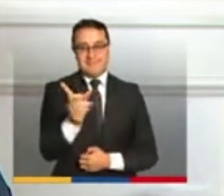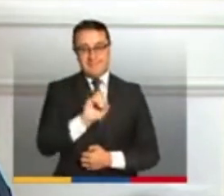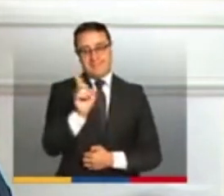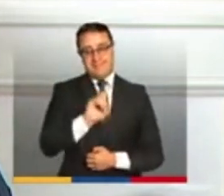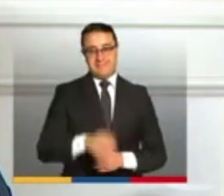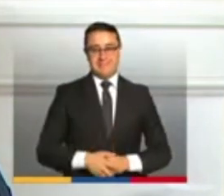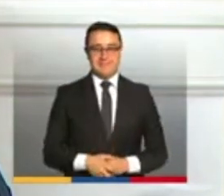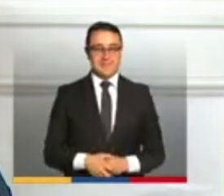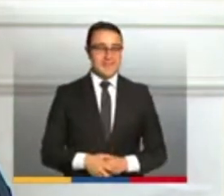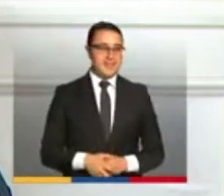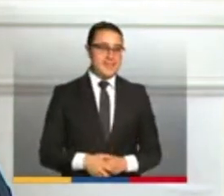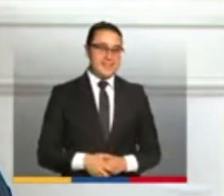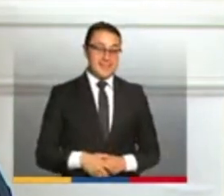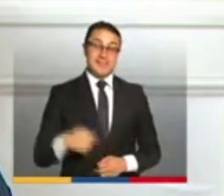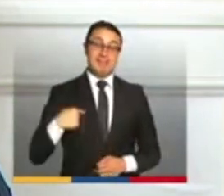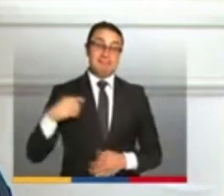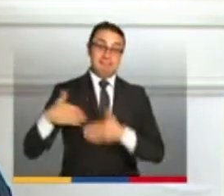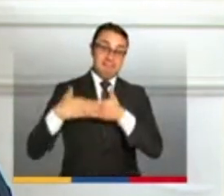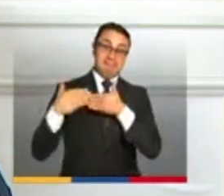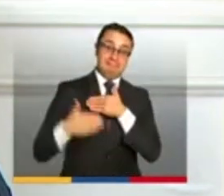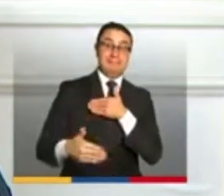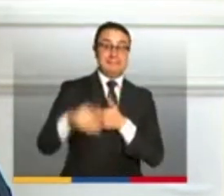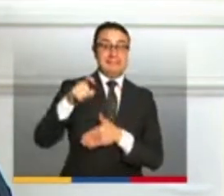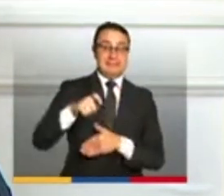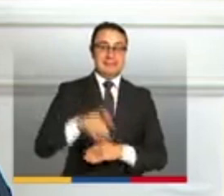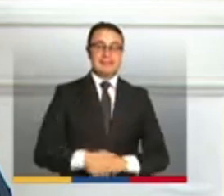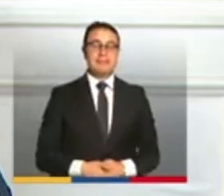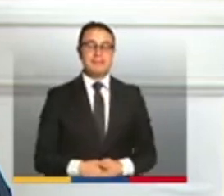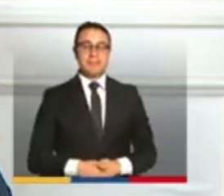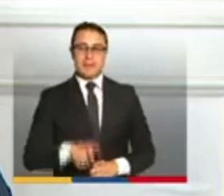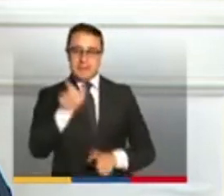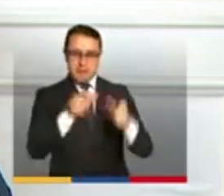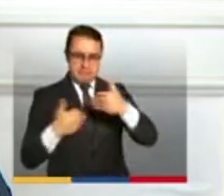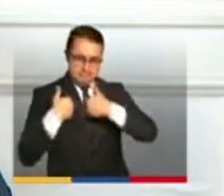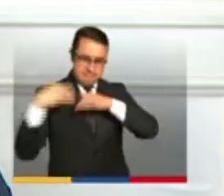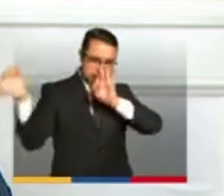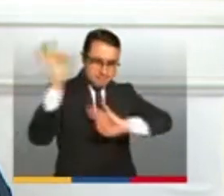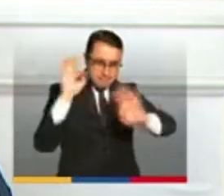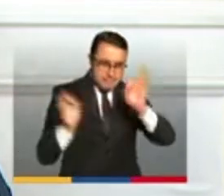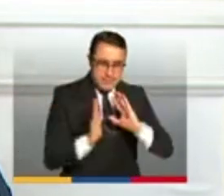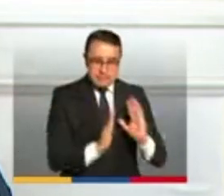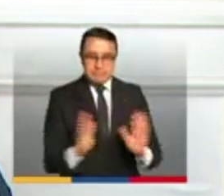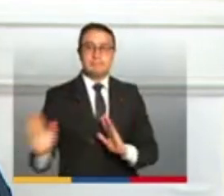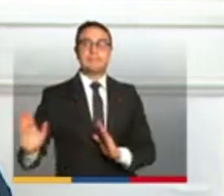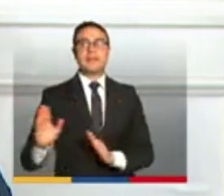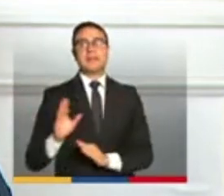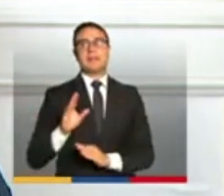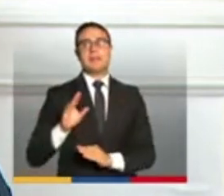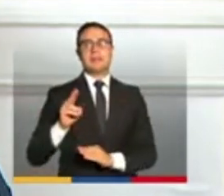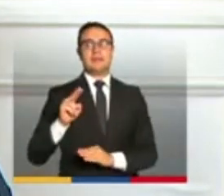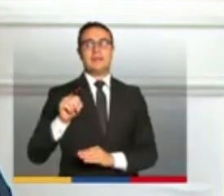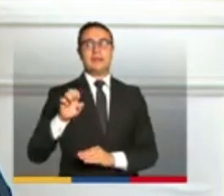así como vamos. Utilero, Nilson Ancízar Ramos Upegui.